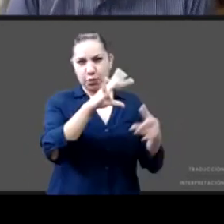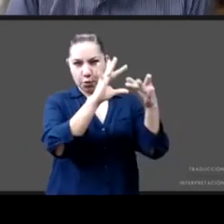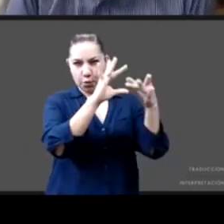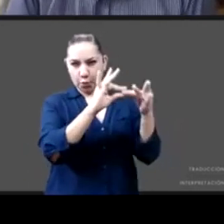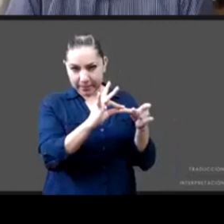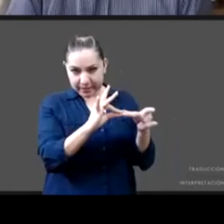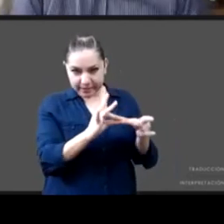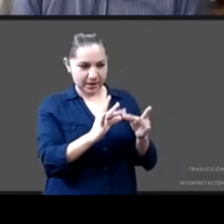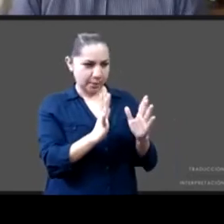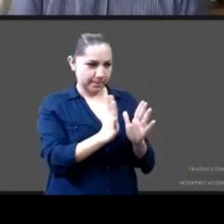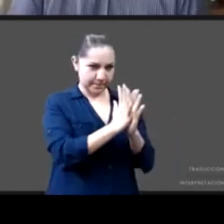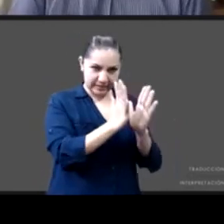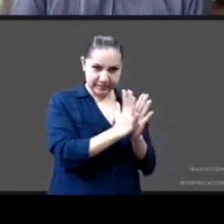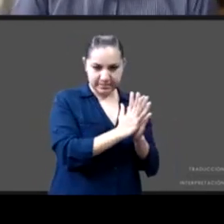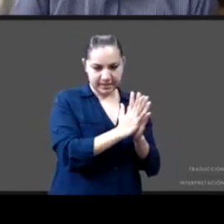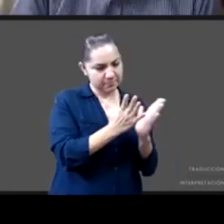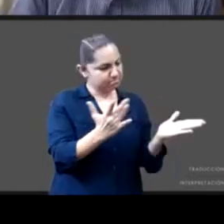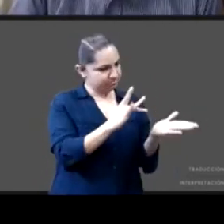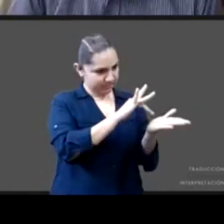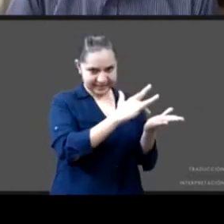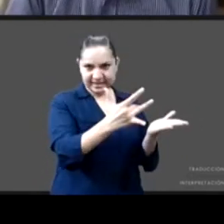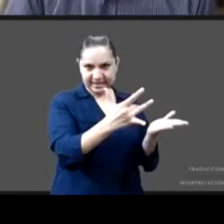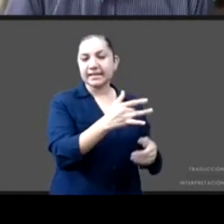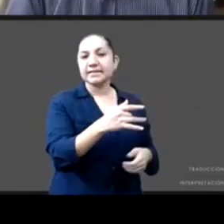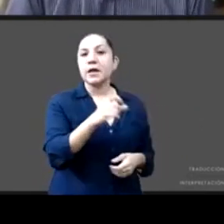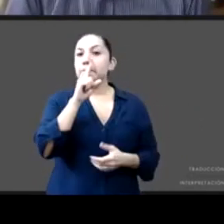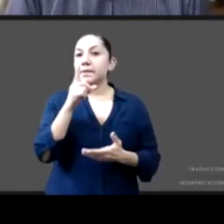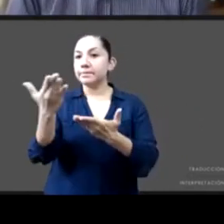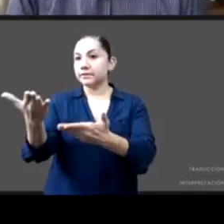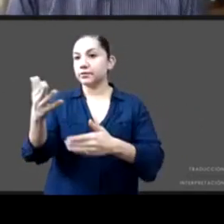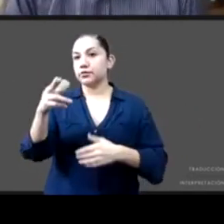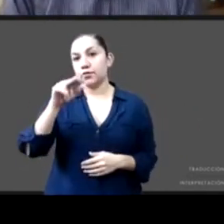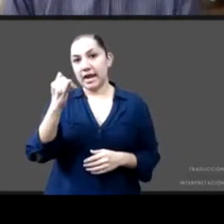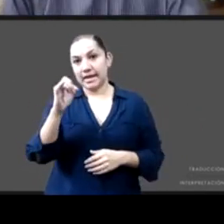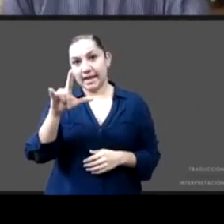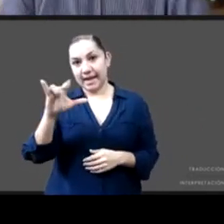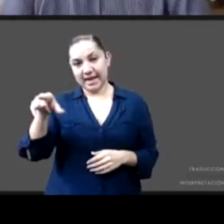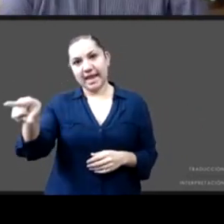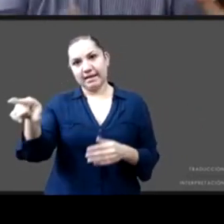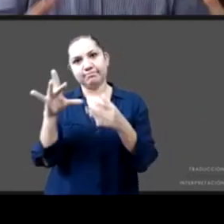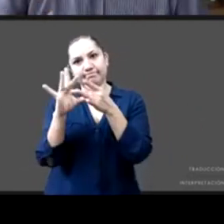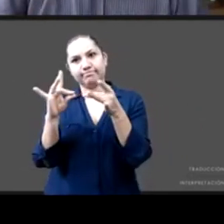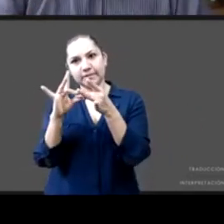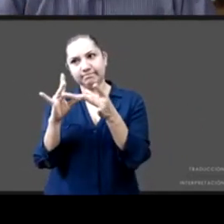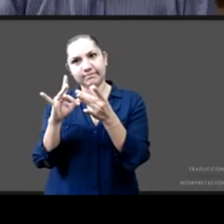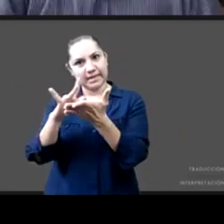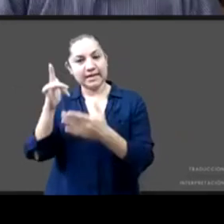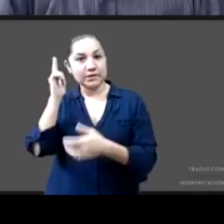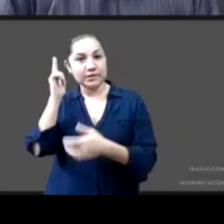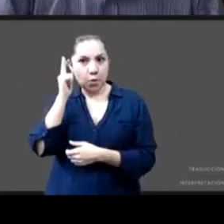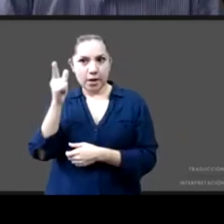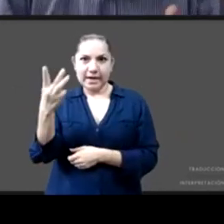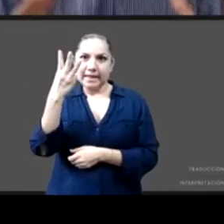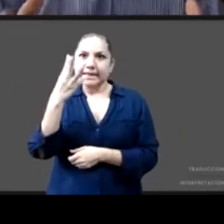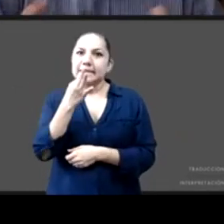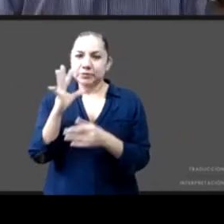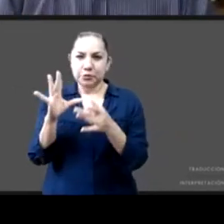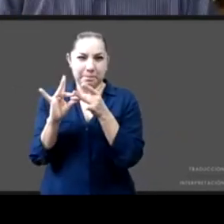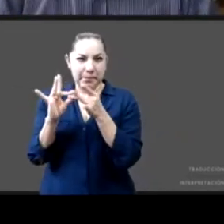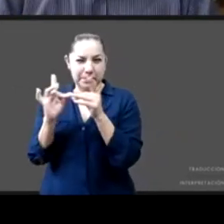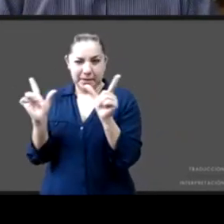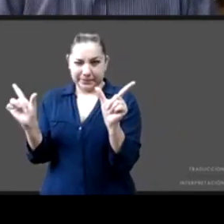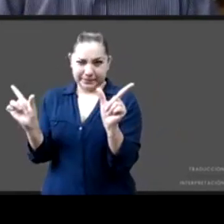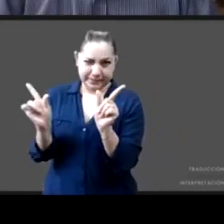espacio. Nayeli, también reitero el agradecimiento por tu participación y animar a que, pues, en unos 3 minutos puedas responder algo de lo